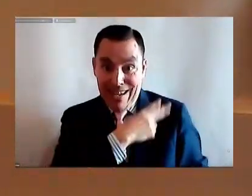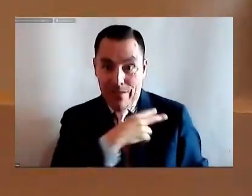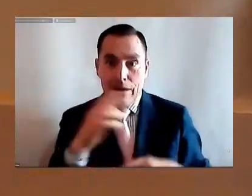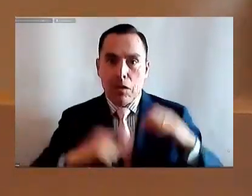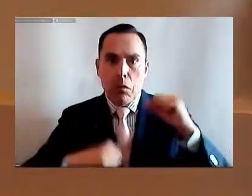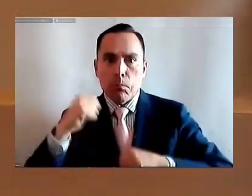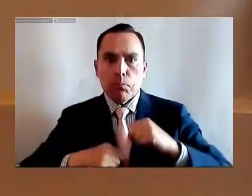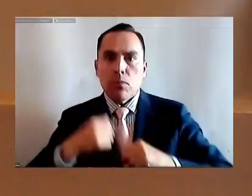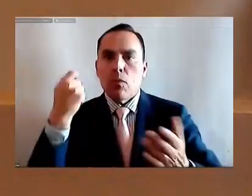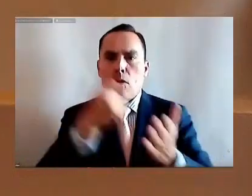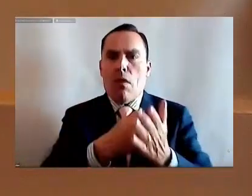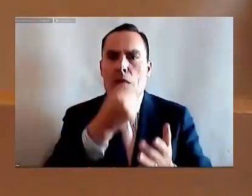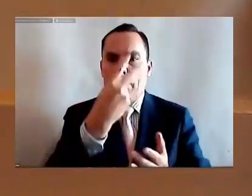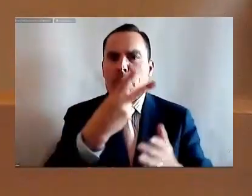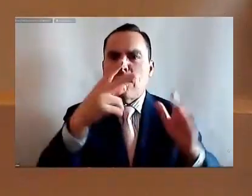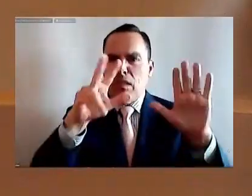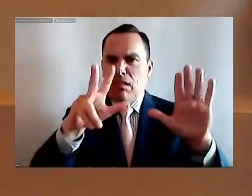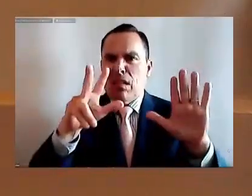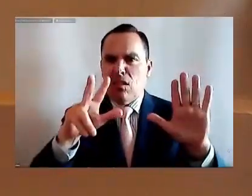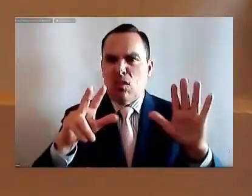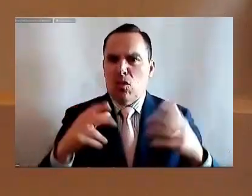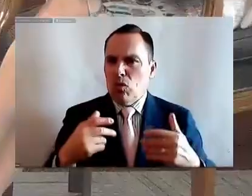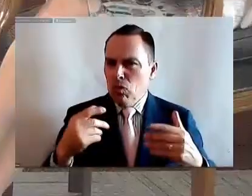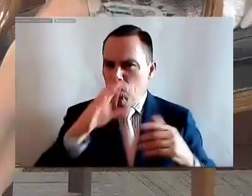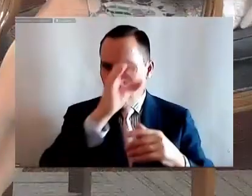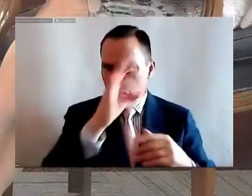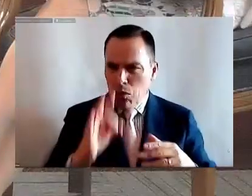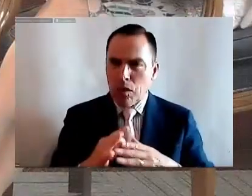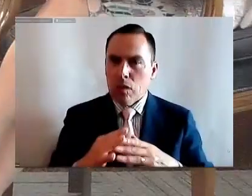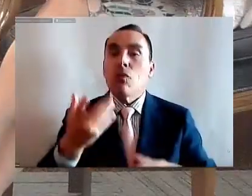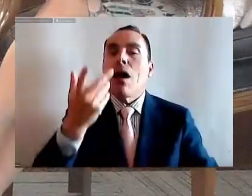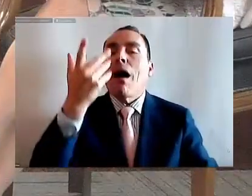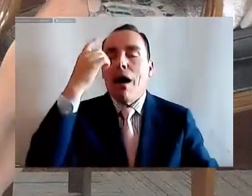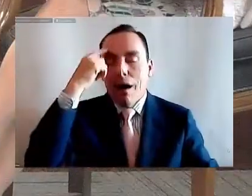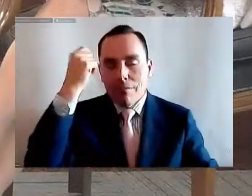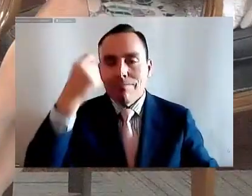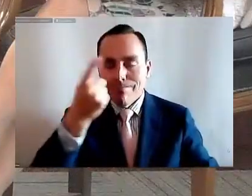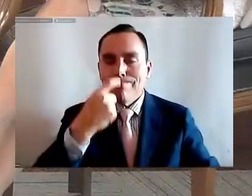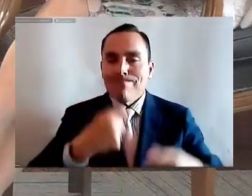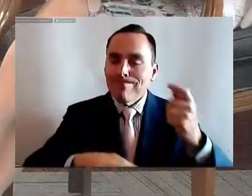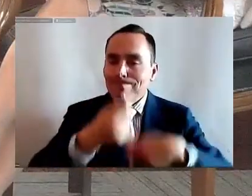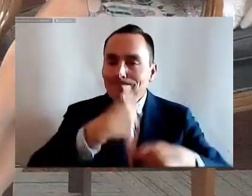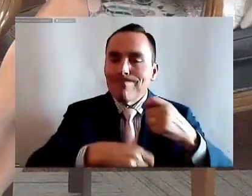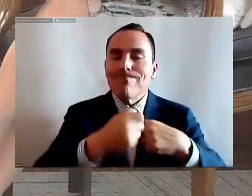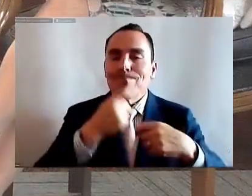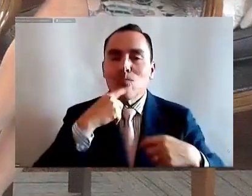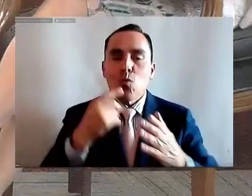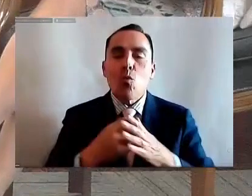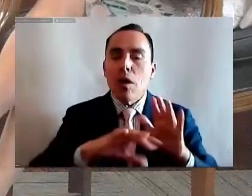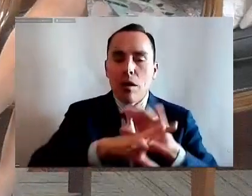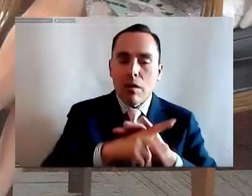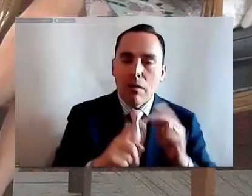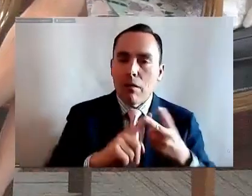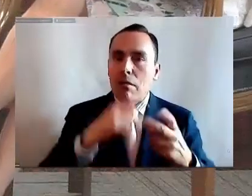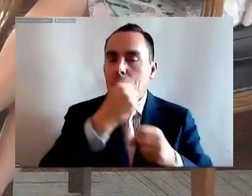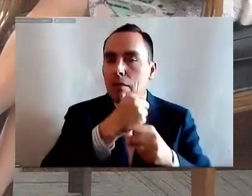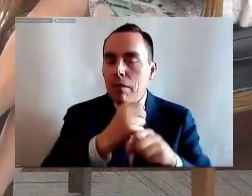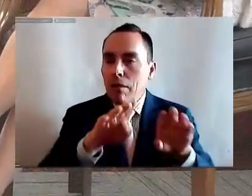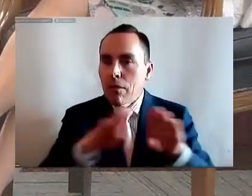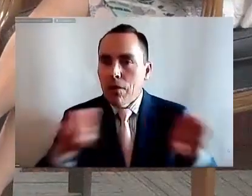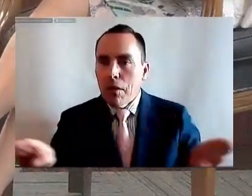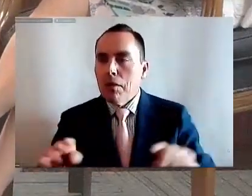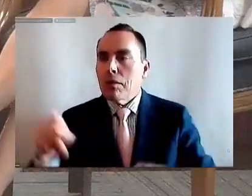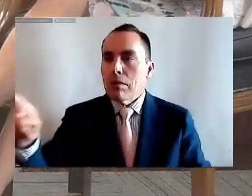vida un 20% menos. Es súper buen negocio. Trabaja igual de bien, roba menos y además le pagas mucho